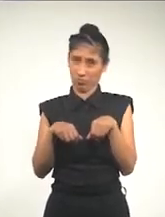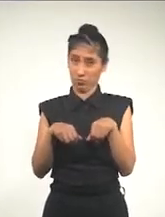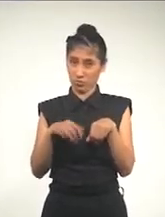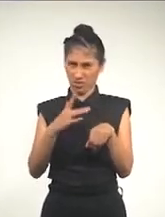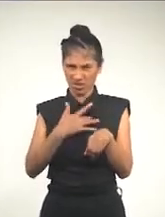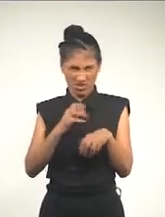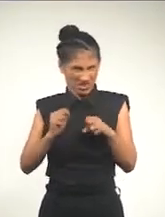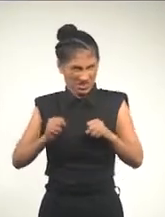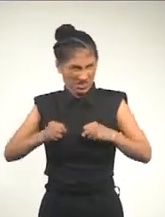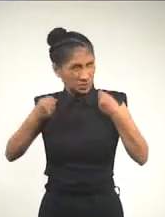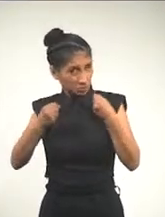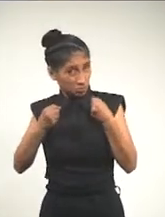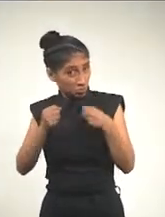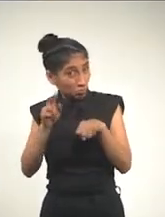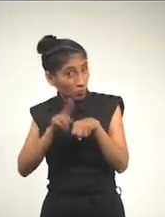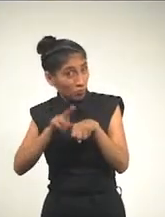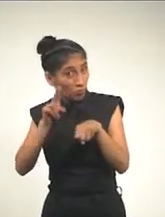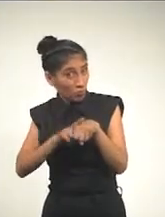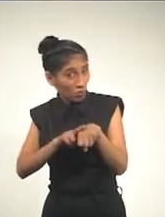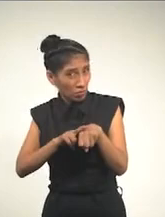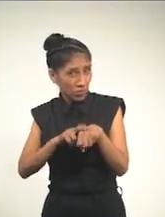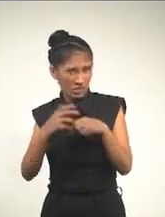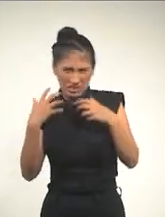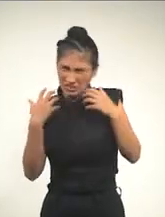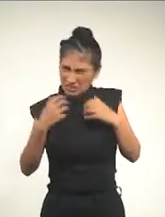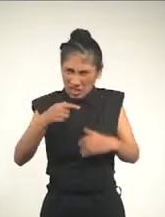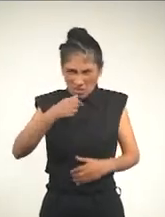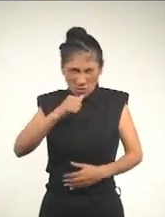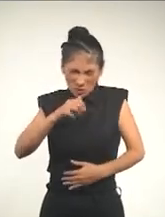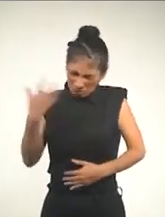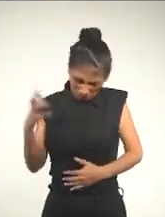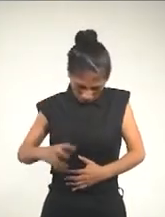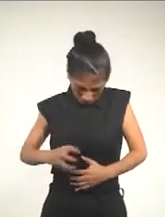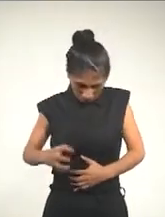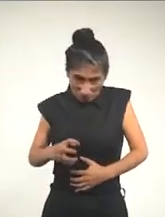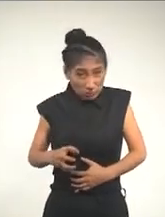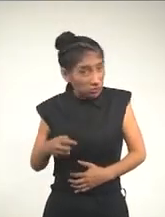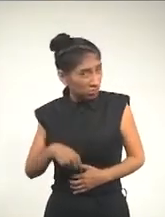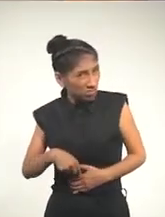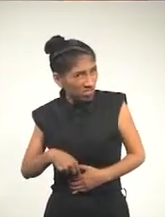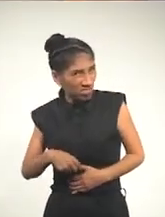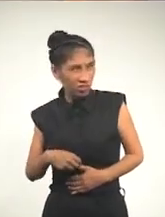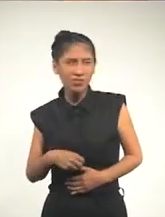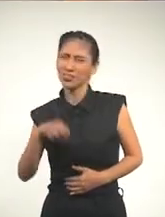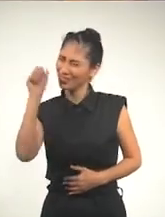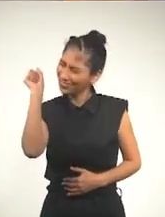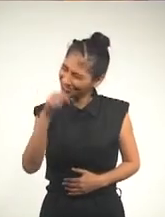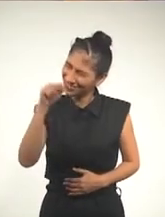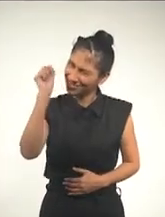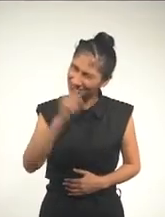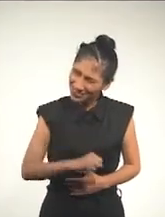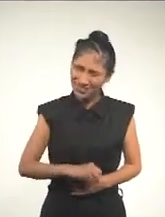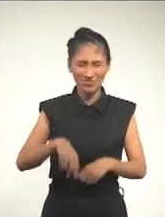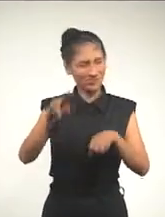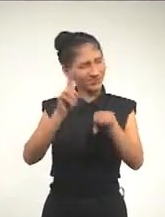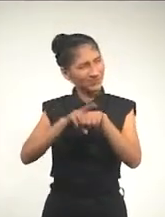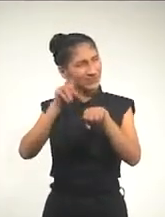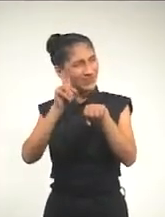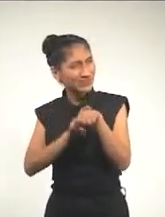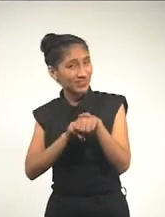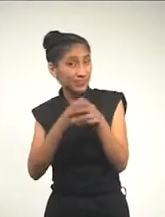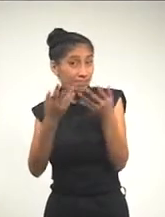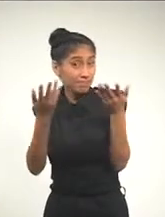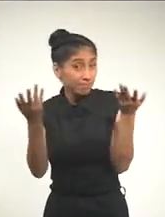¿Ah? ¿Ah? ¿Es normal sentir como un volcán en mi pancita? Sí, Chancaycito,